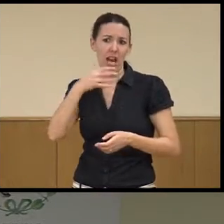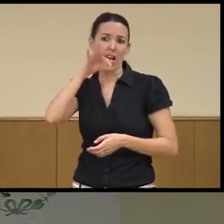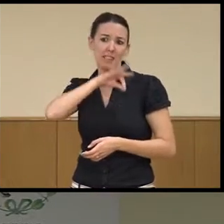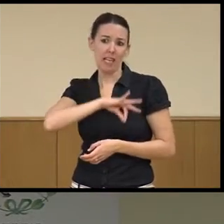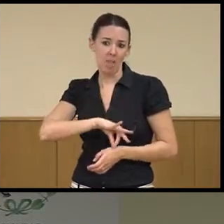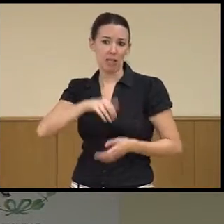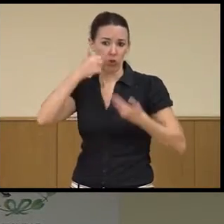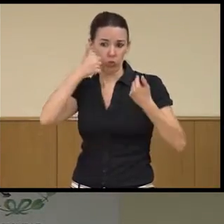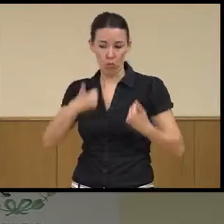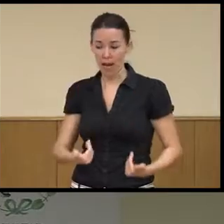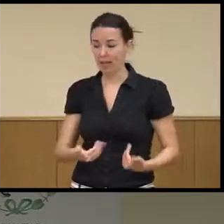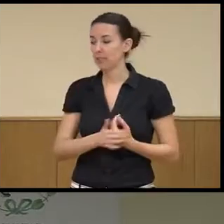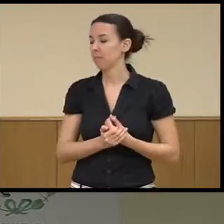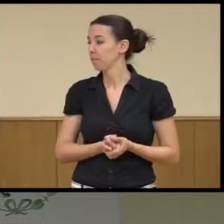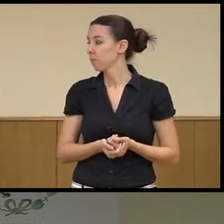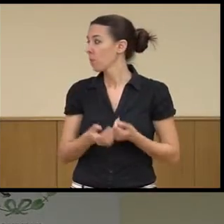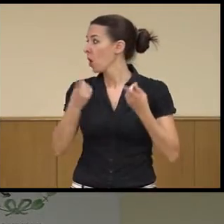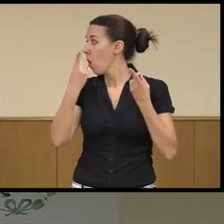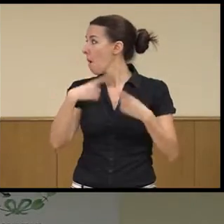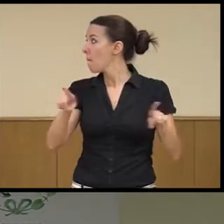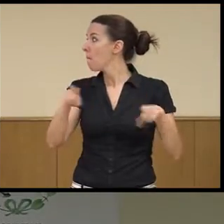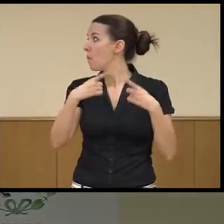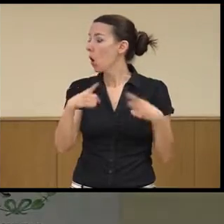almas humanas. Y música impresa